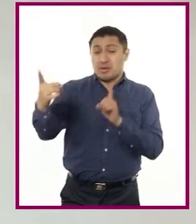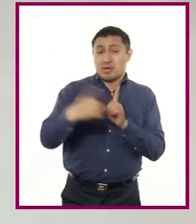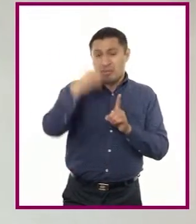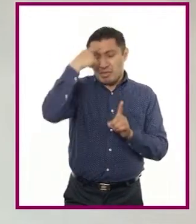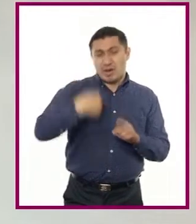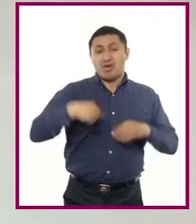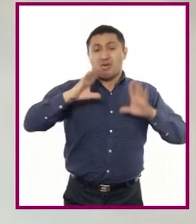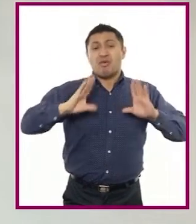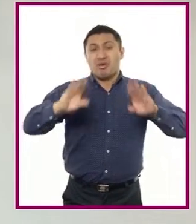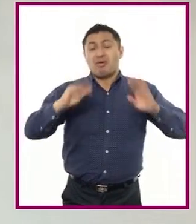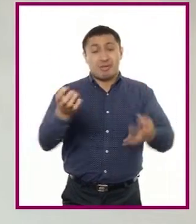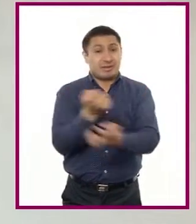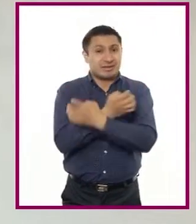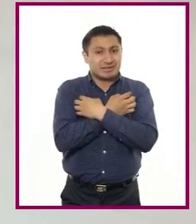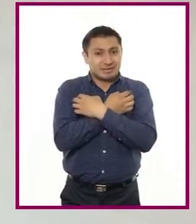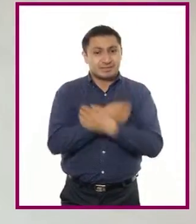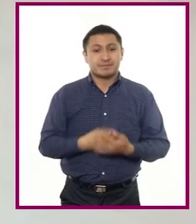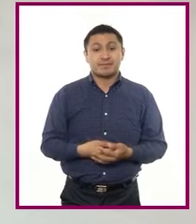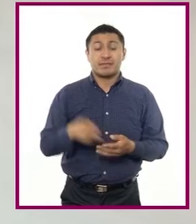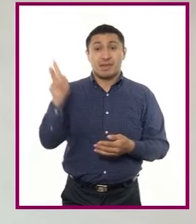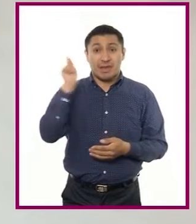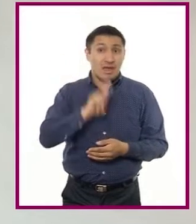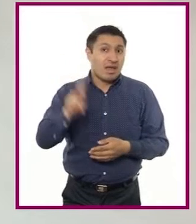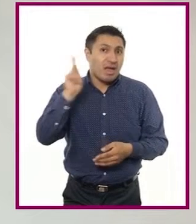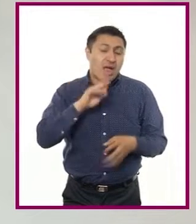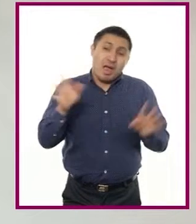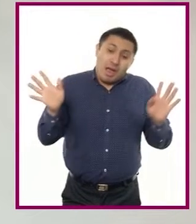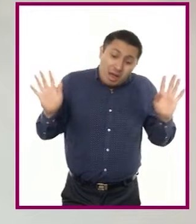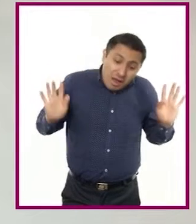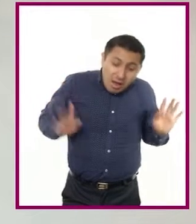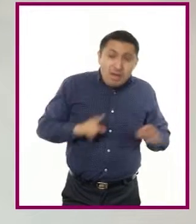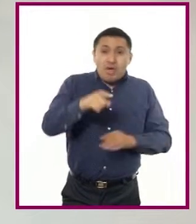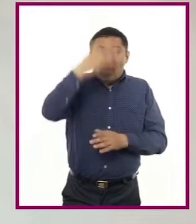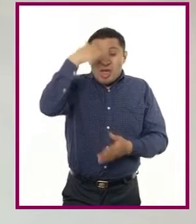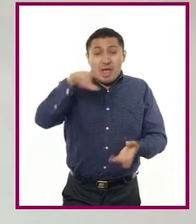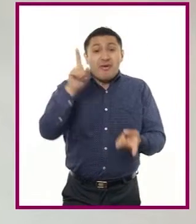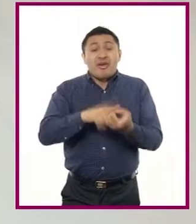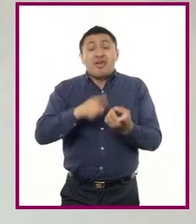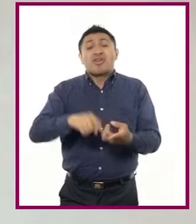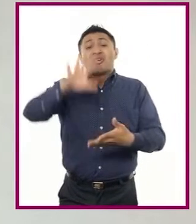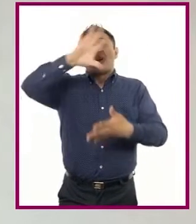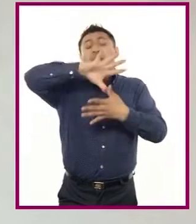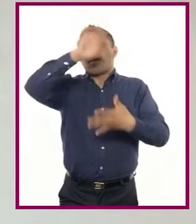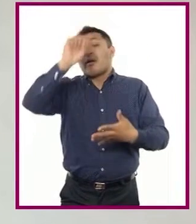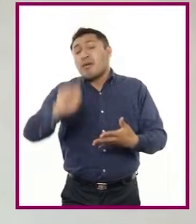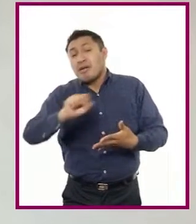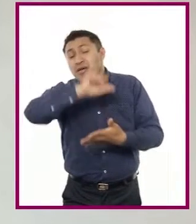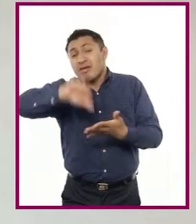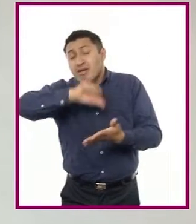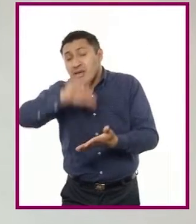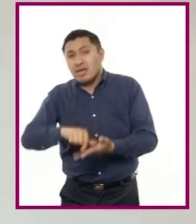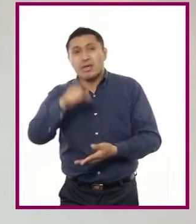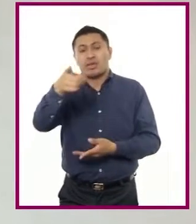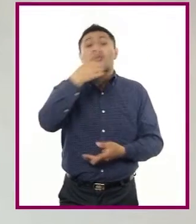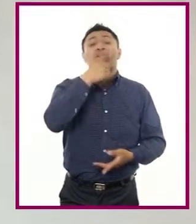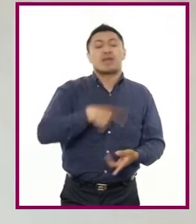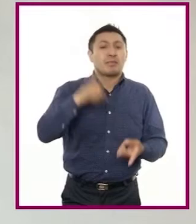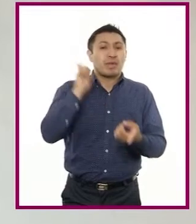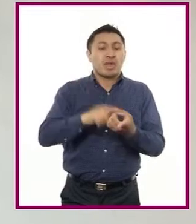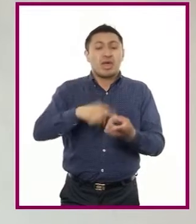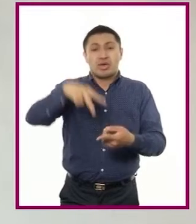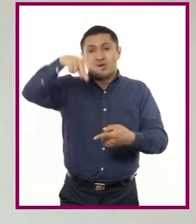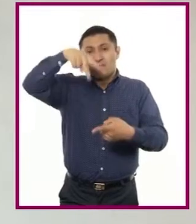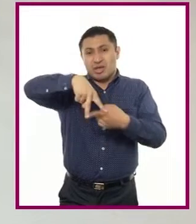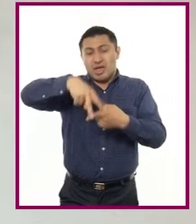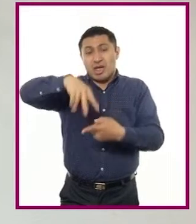educarlo. A ver, pues, ¿sabe dónde queda Centroamérica? Indique la ubicación de Centroamérica.